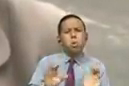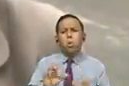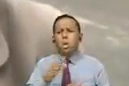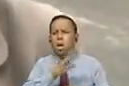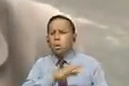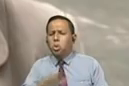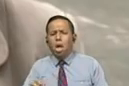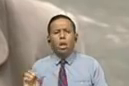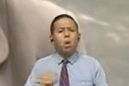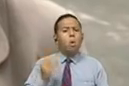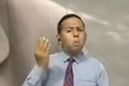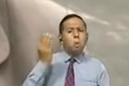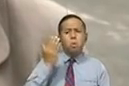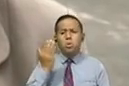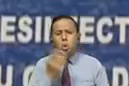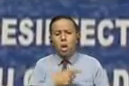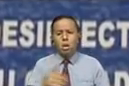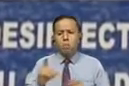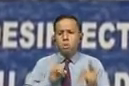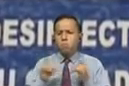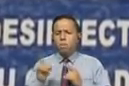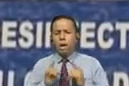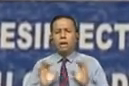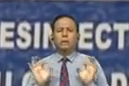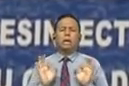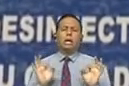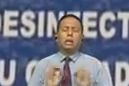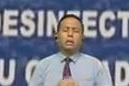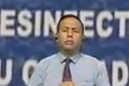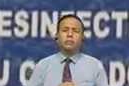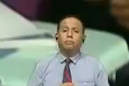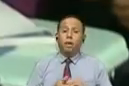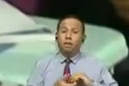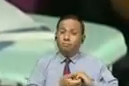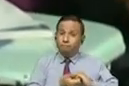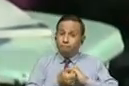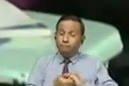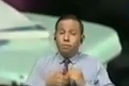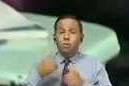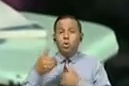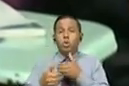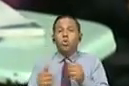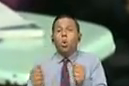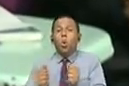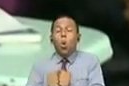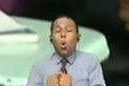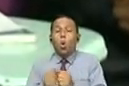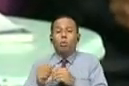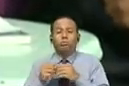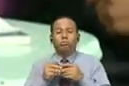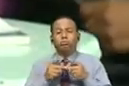administrativo de servicio, que se hayan contagiado aquí en la institución. Este proceso va de la mano con la cobertura de vacunación de los